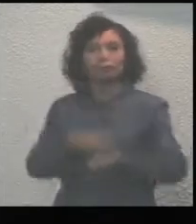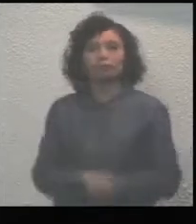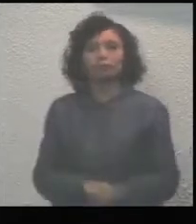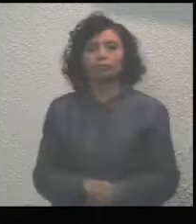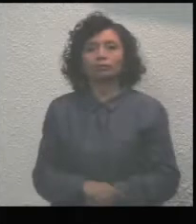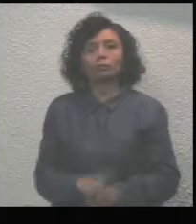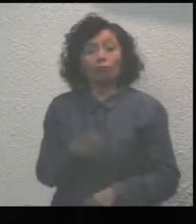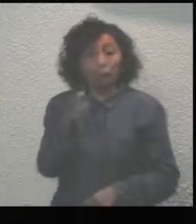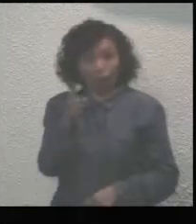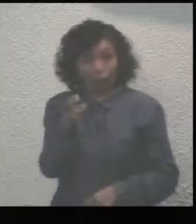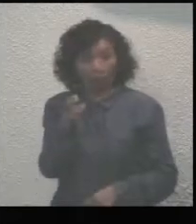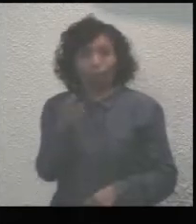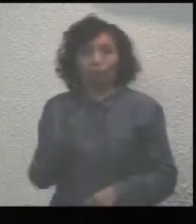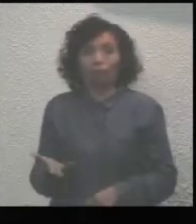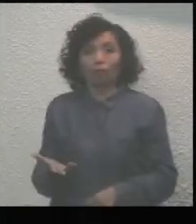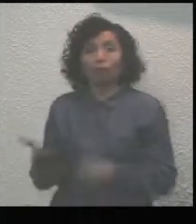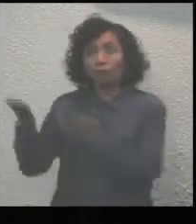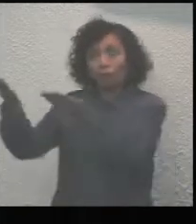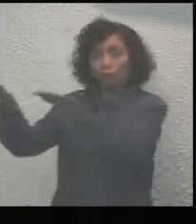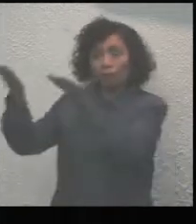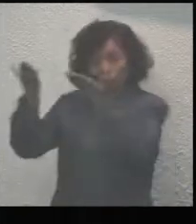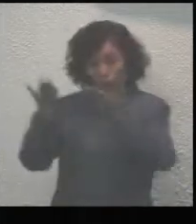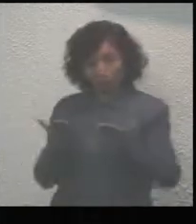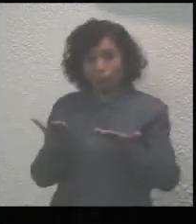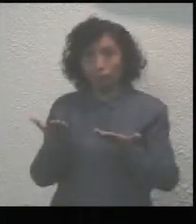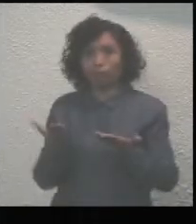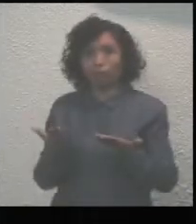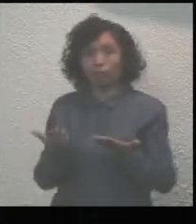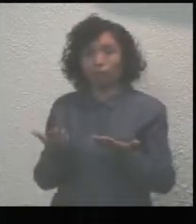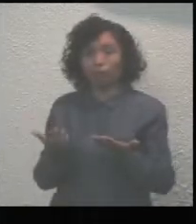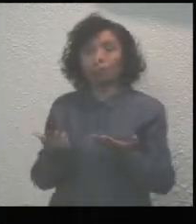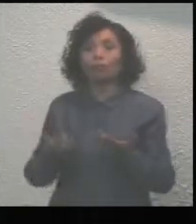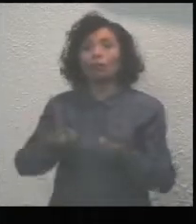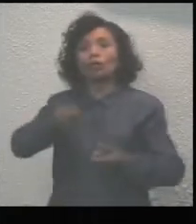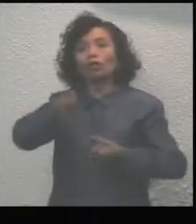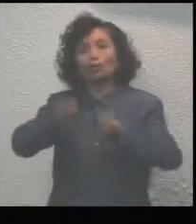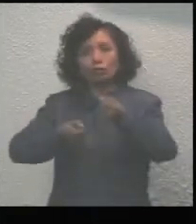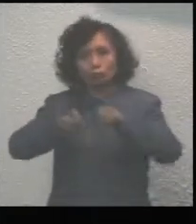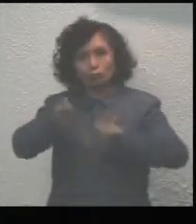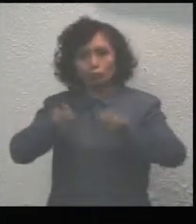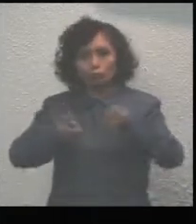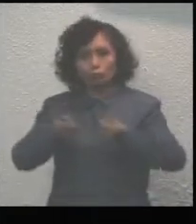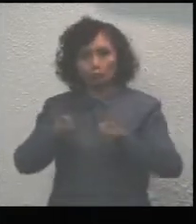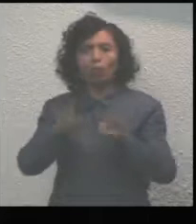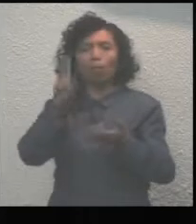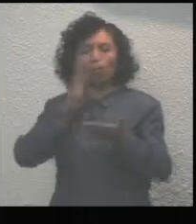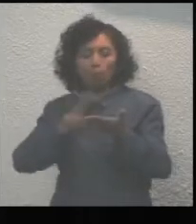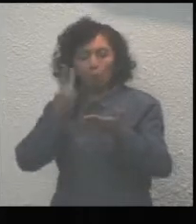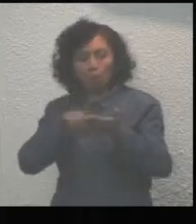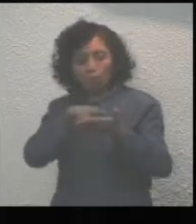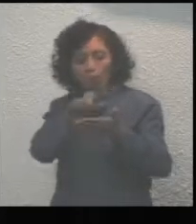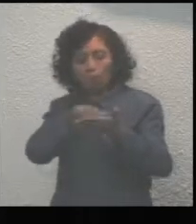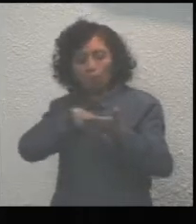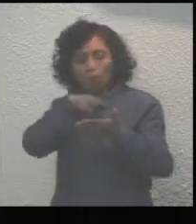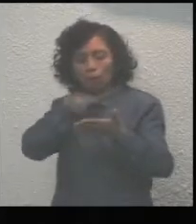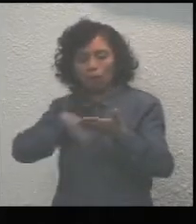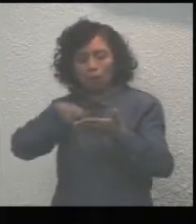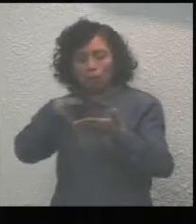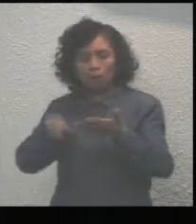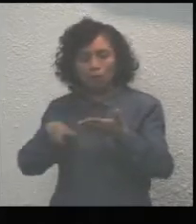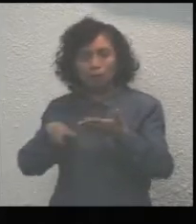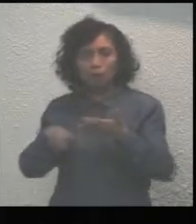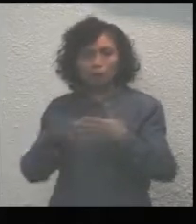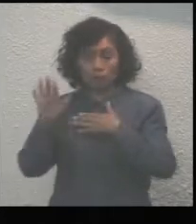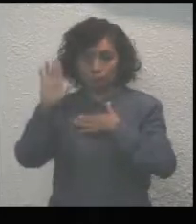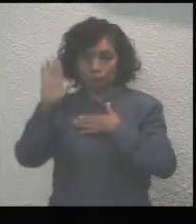acto republicano, recibiremos el estado que guarda la administración pública para analizar el balance de dicho